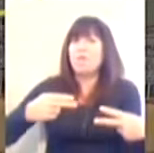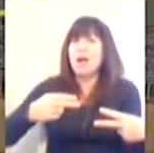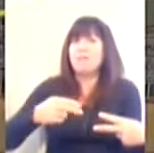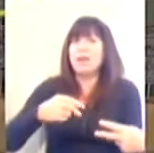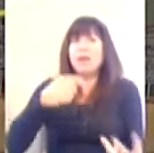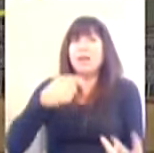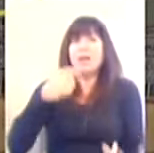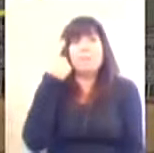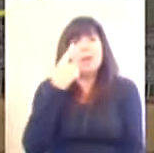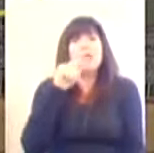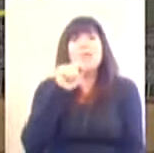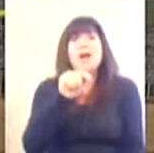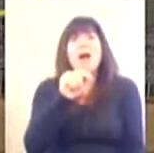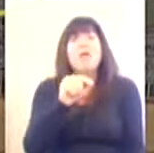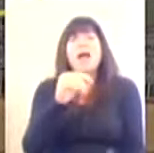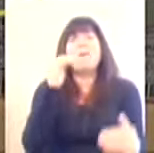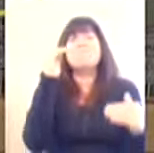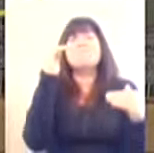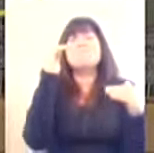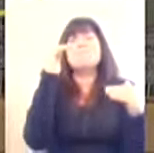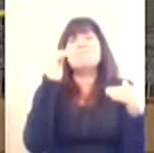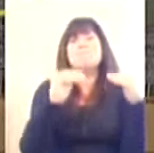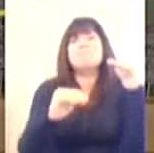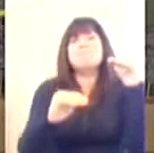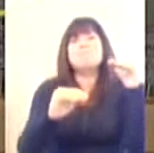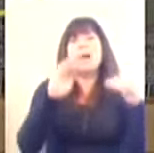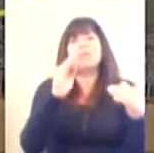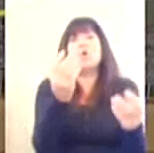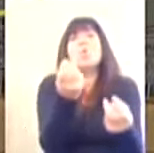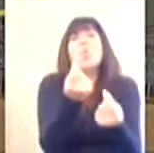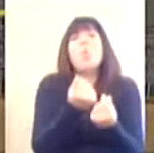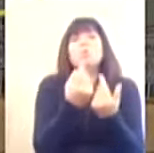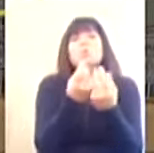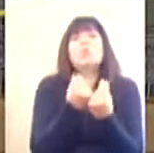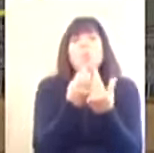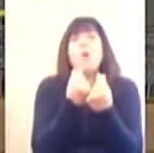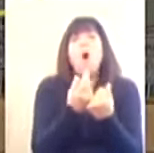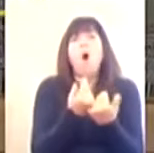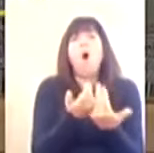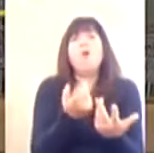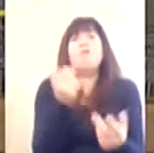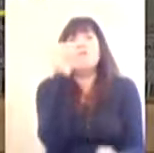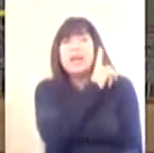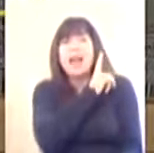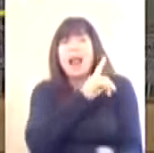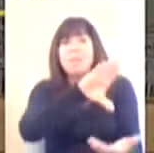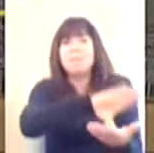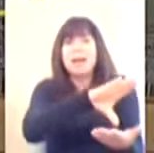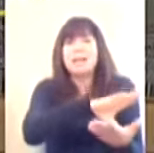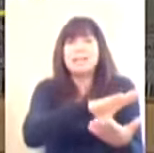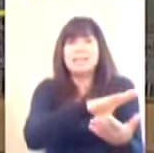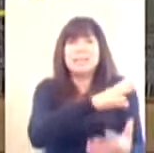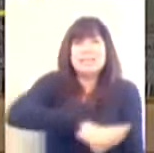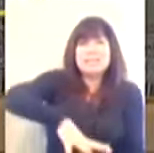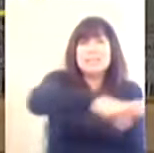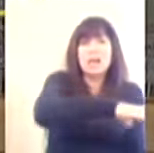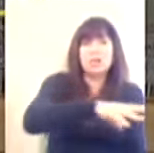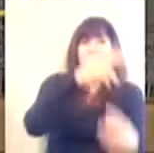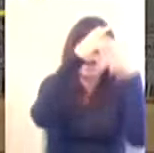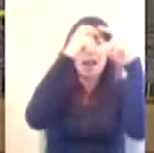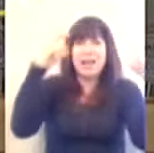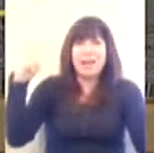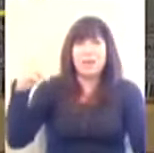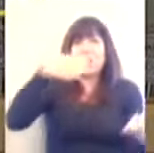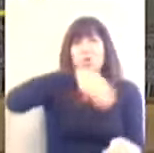como estaba en el gráfico inicial, en su consumo final como país, en el sector eléctrico, que es el sector que nosotros como